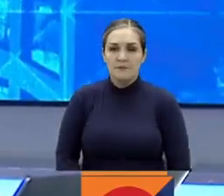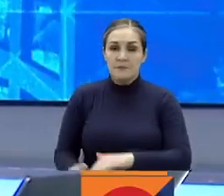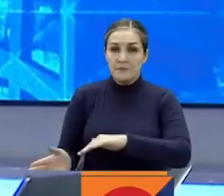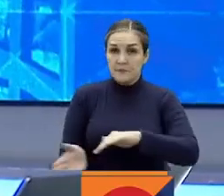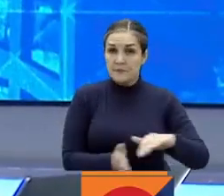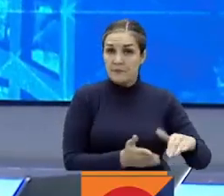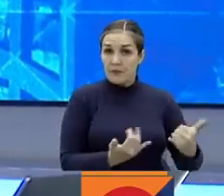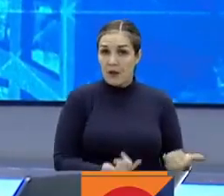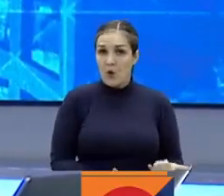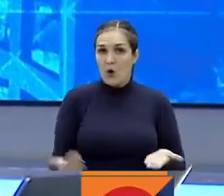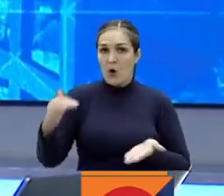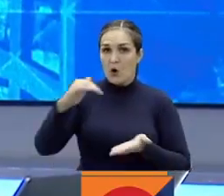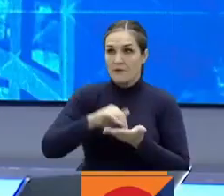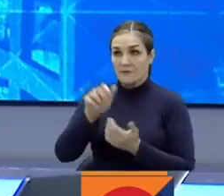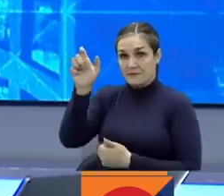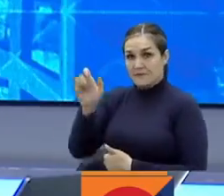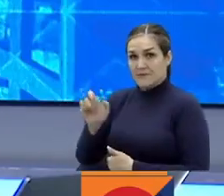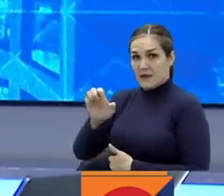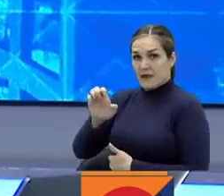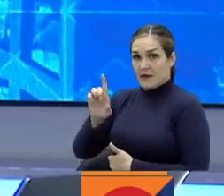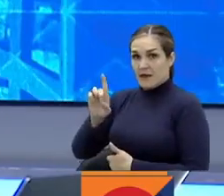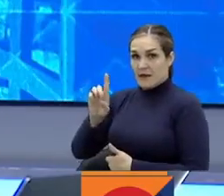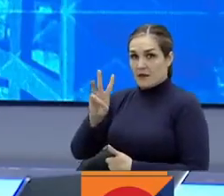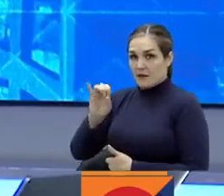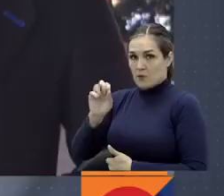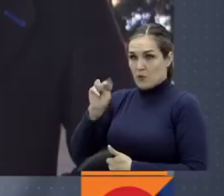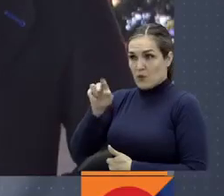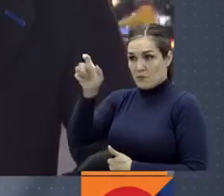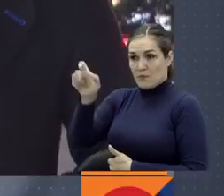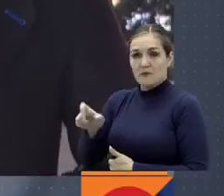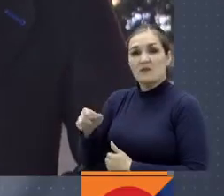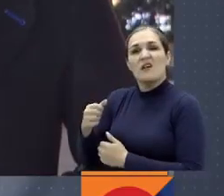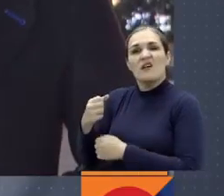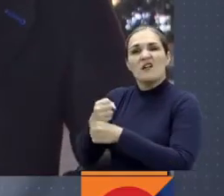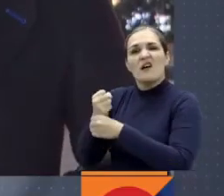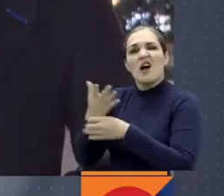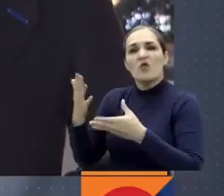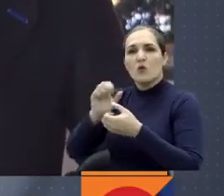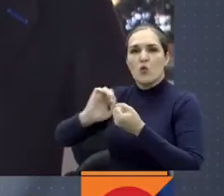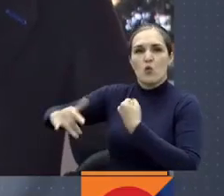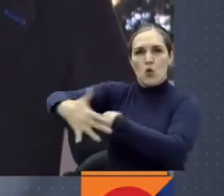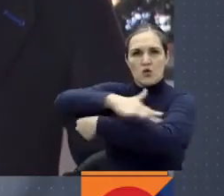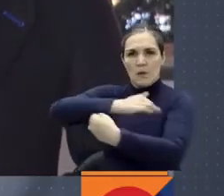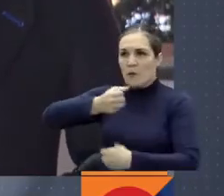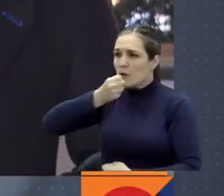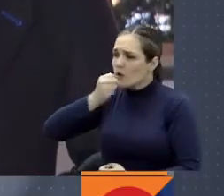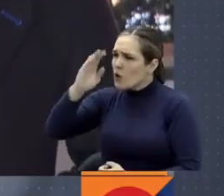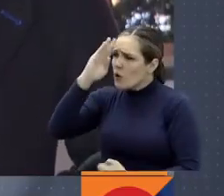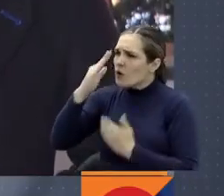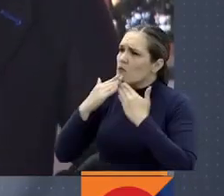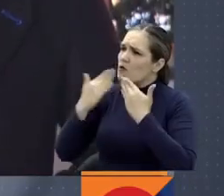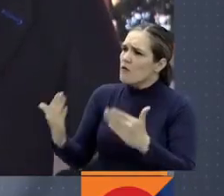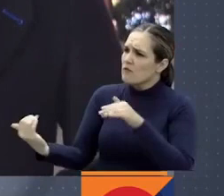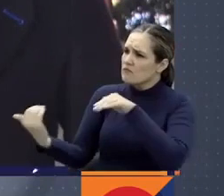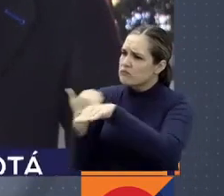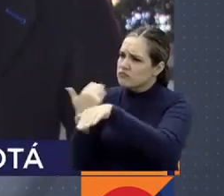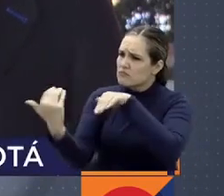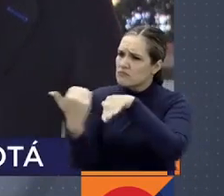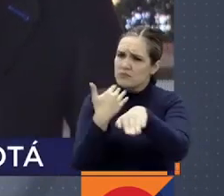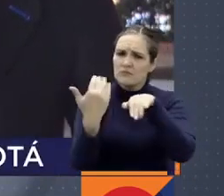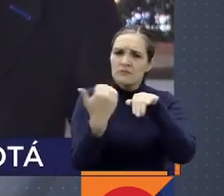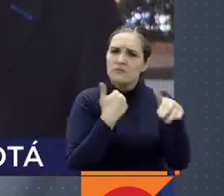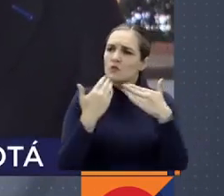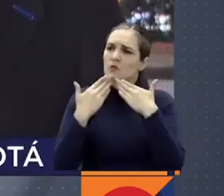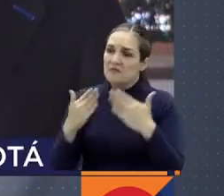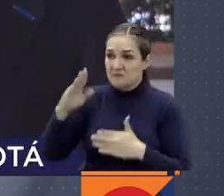Volvemos con Edwin Suá porque hay varias novedades en las carreteras de Cundinamarca. ¿Qué reporte hay a esta hora del estado de movilidad en las vías del